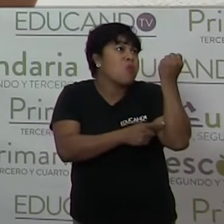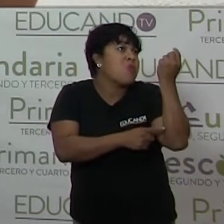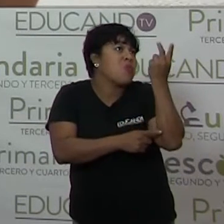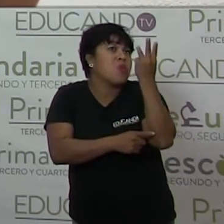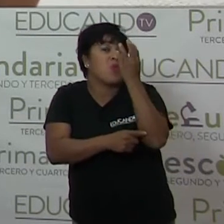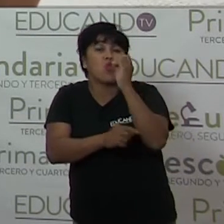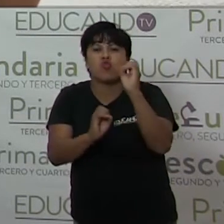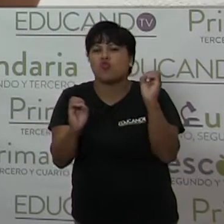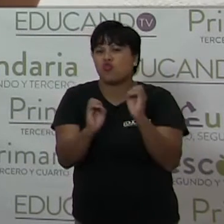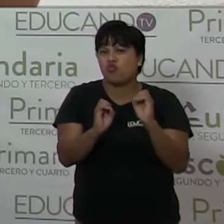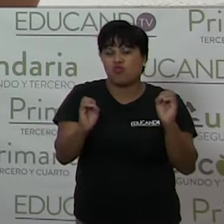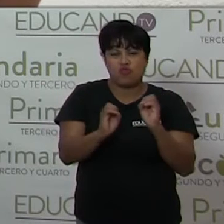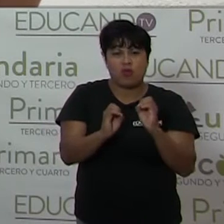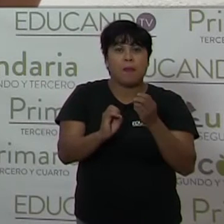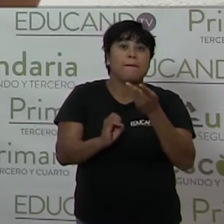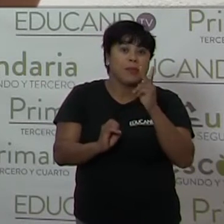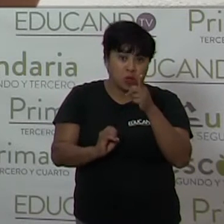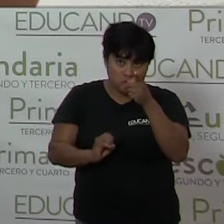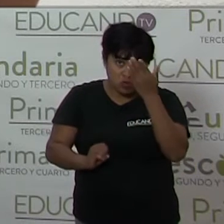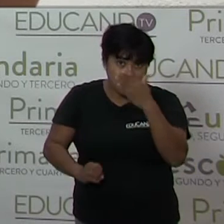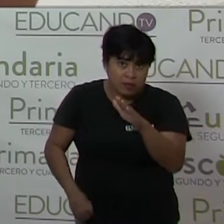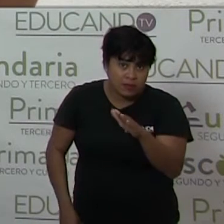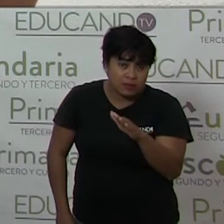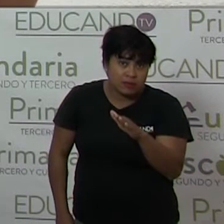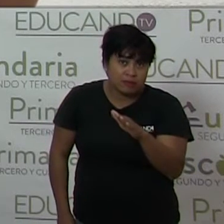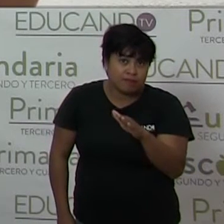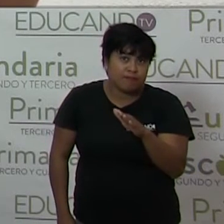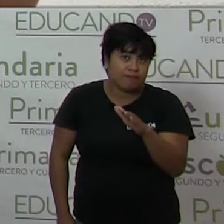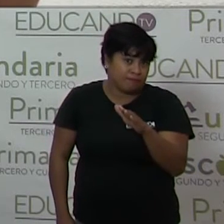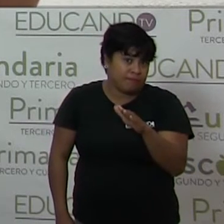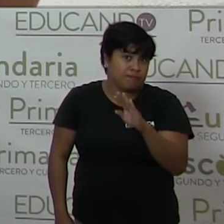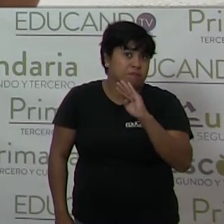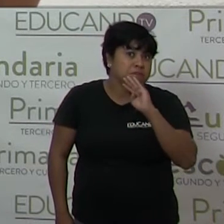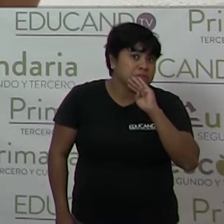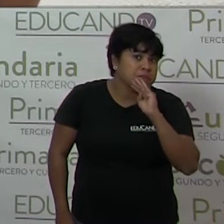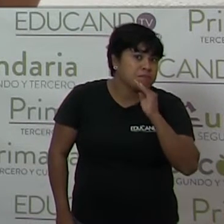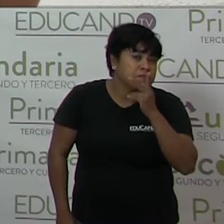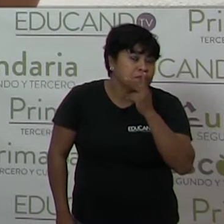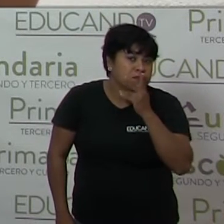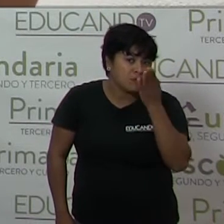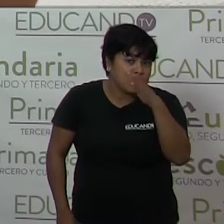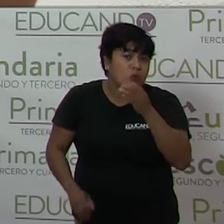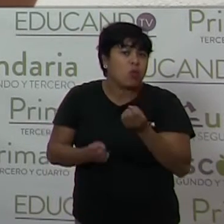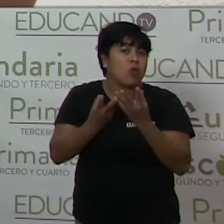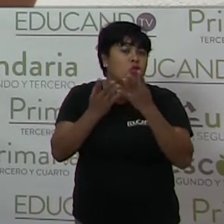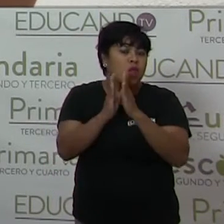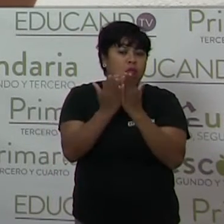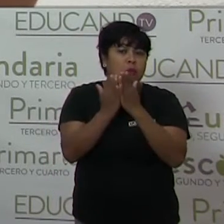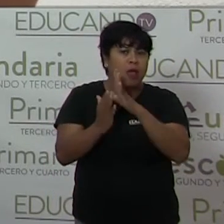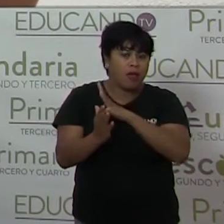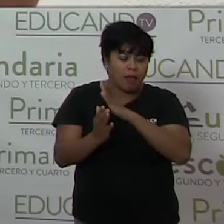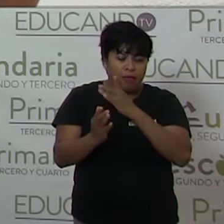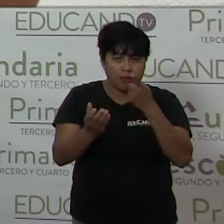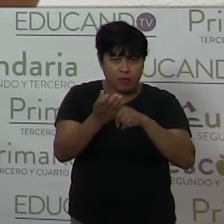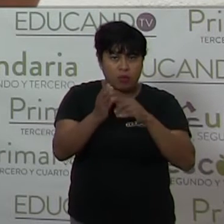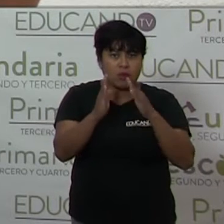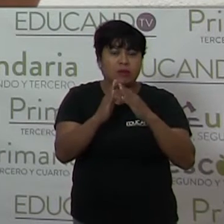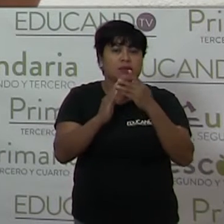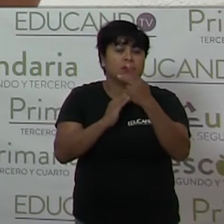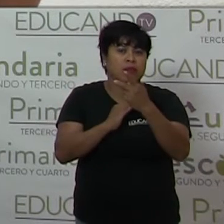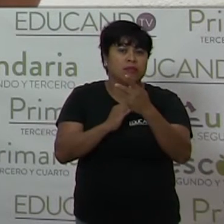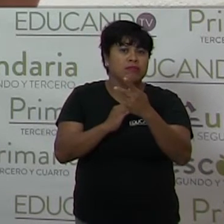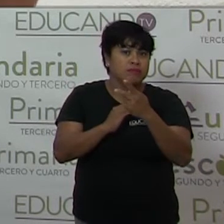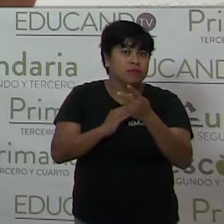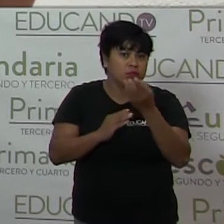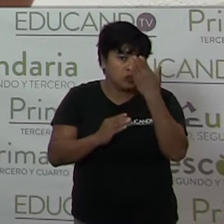enumerar los sin embargo tú si sabes papá mamá ustedes saben cuántos libros tienen en casa